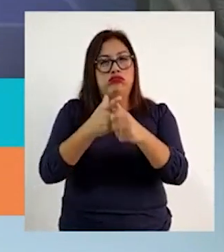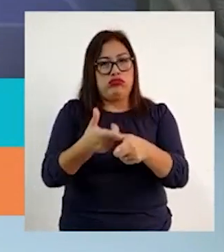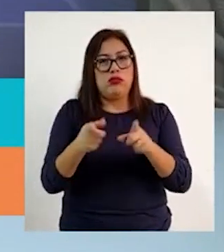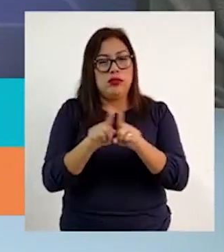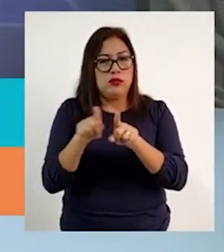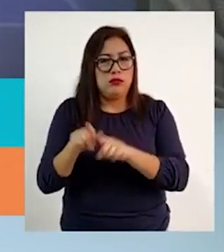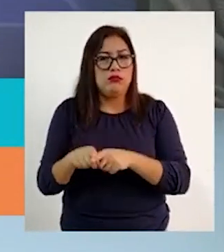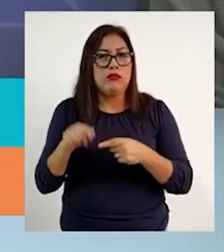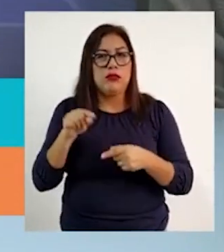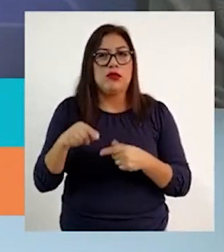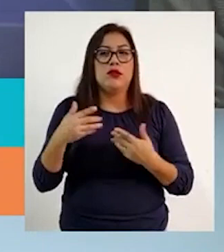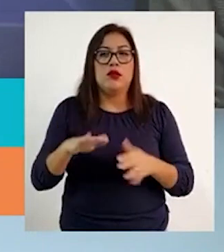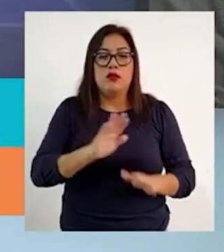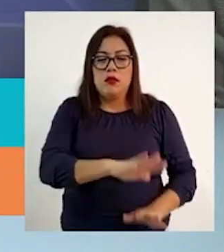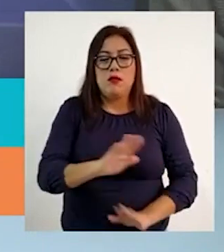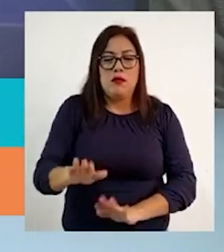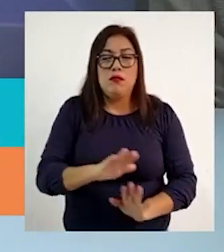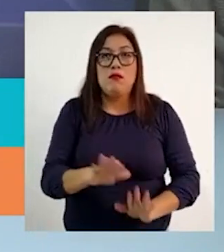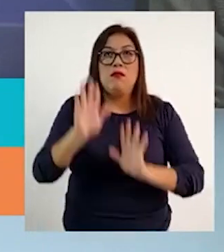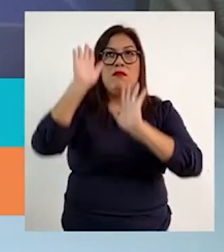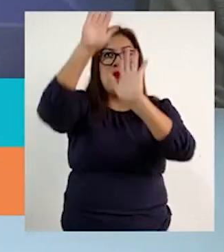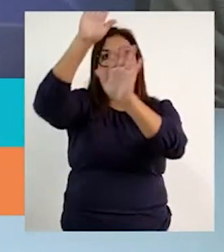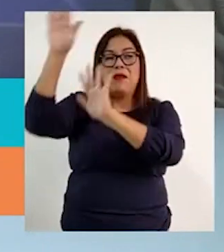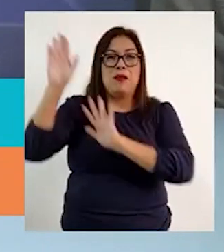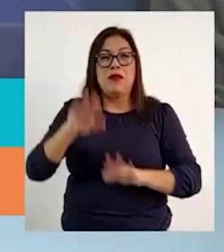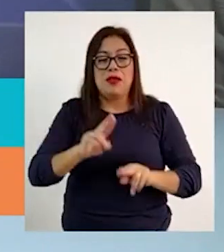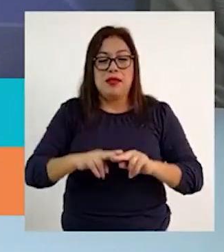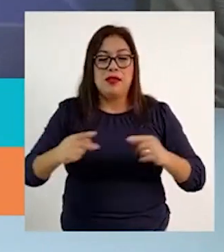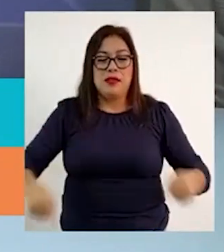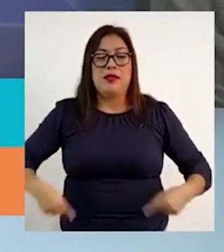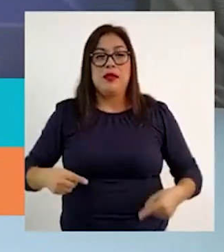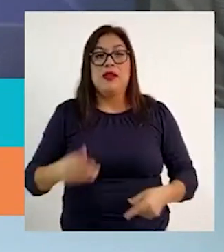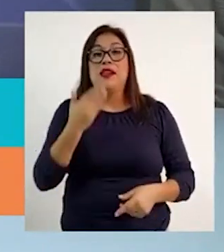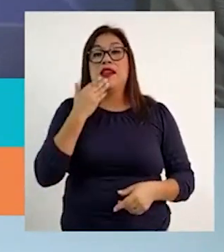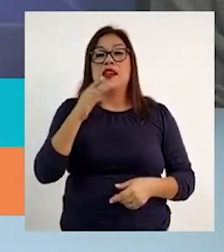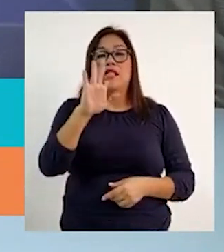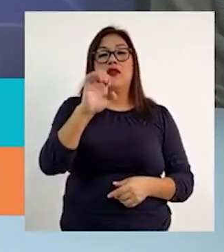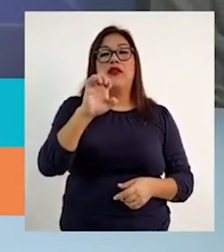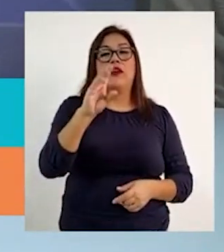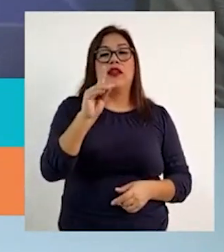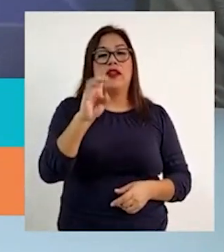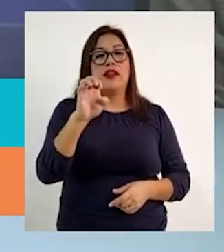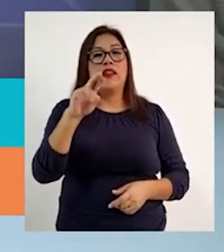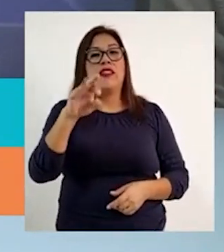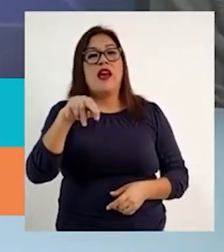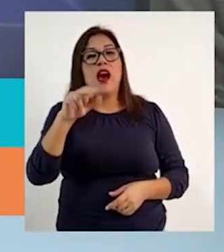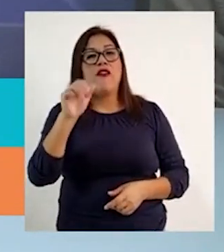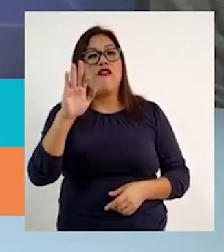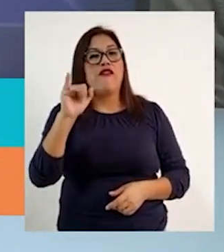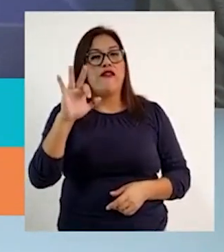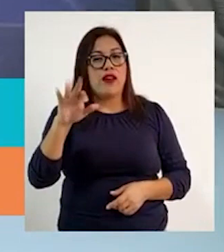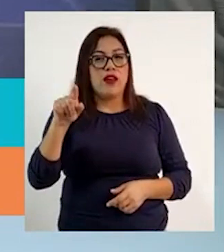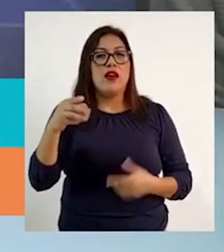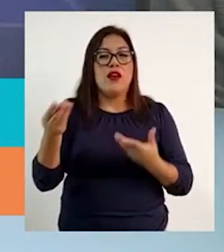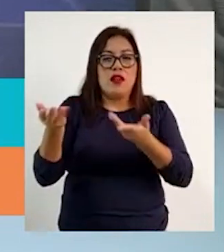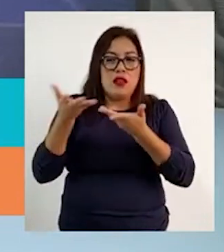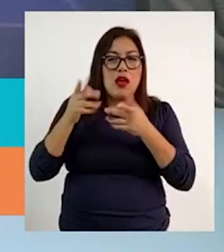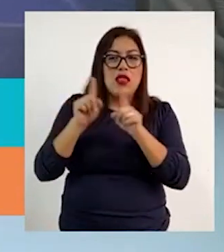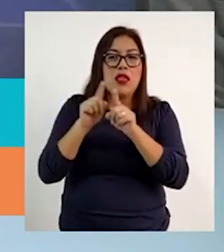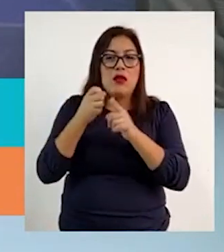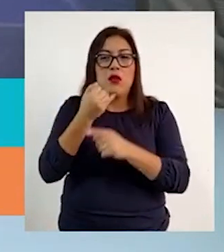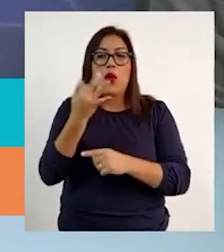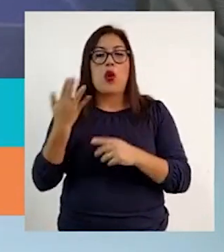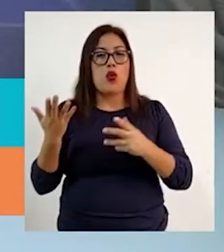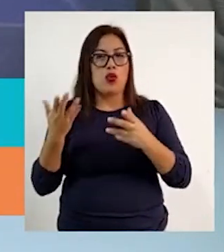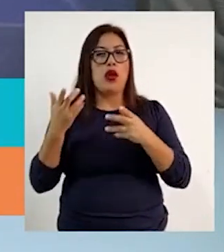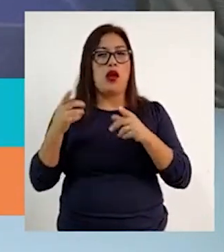evento de básquet en silla de ruedas que lo organiza la FENADIF, que va a dar los últimos dos cupos que faltan para los